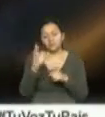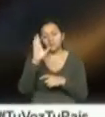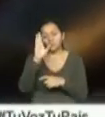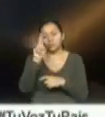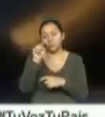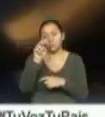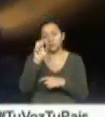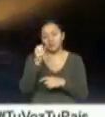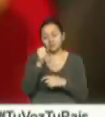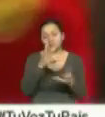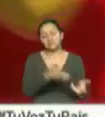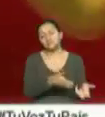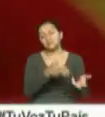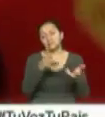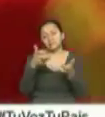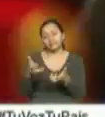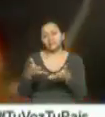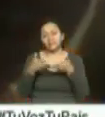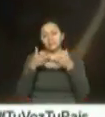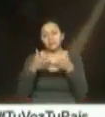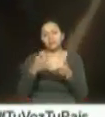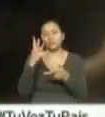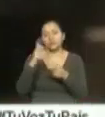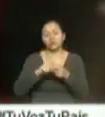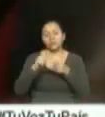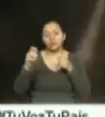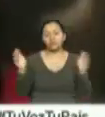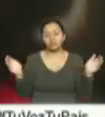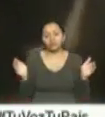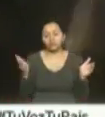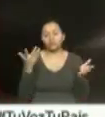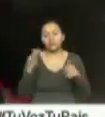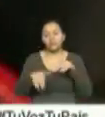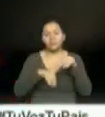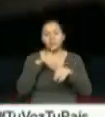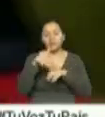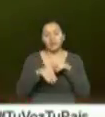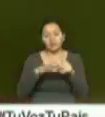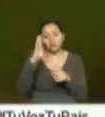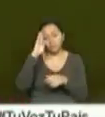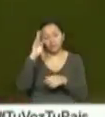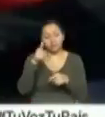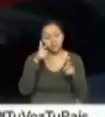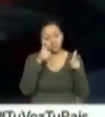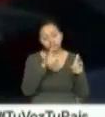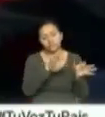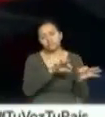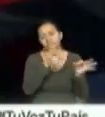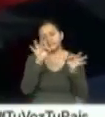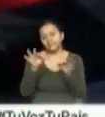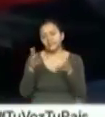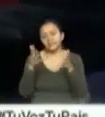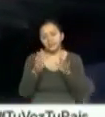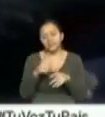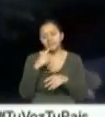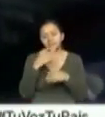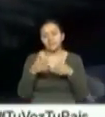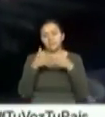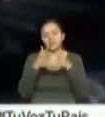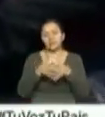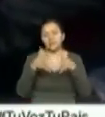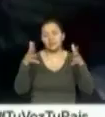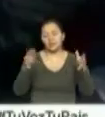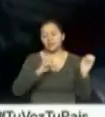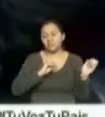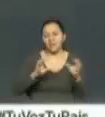en Lampedusa. Su barcaza de 4 metros se encontraba en la playa. La policía italiana cree que viene de un barco mayor que